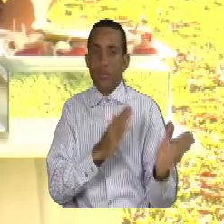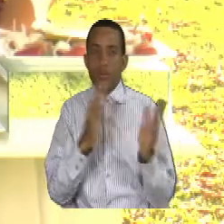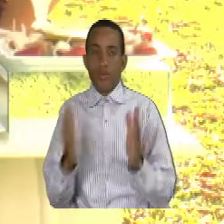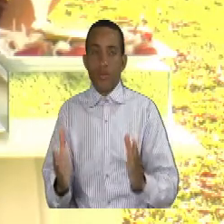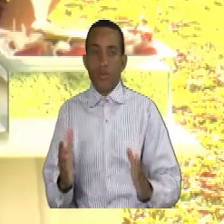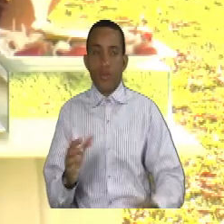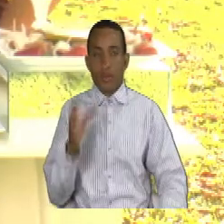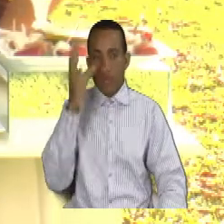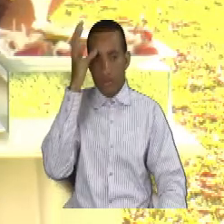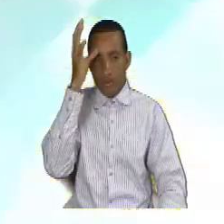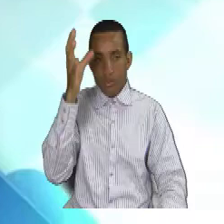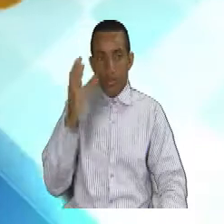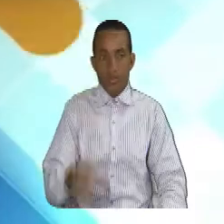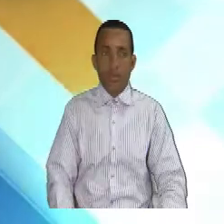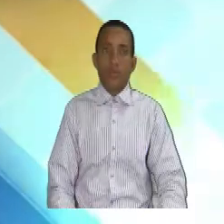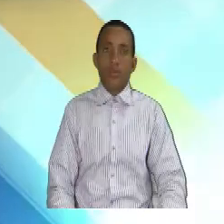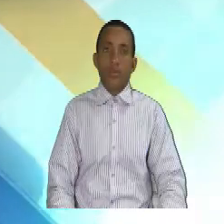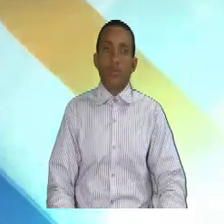expertos.